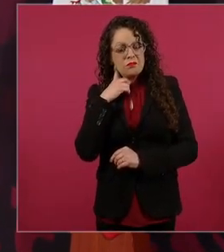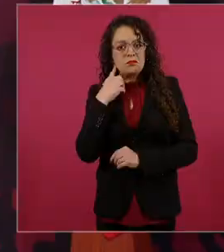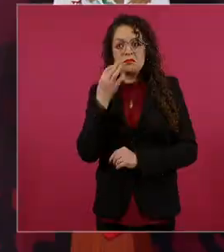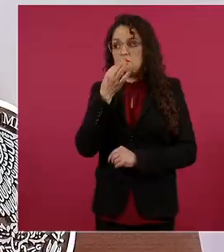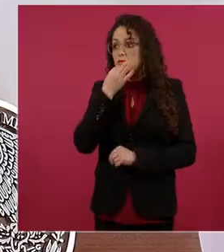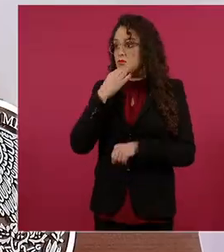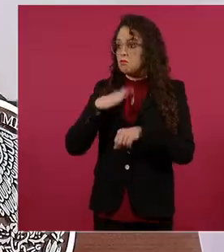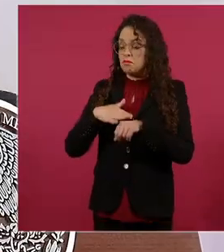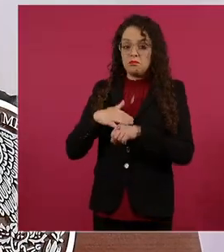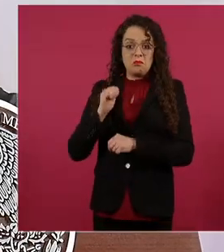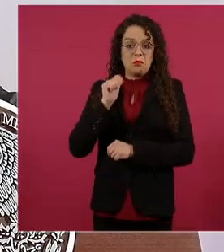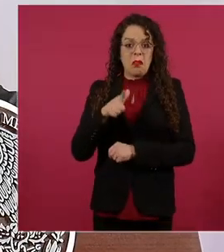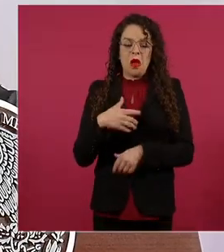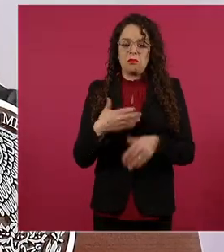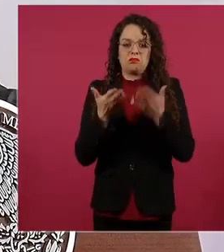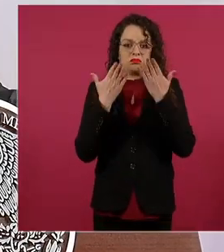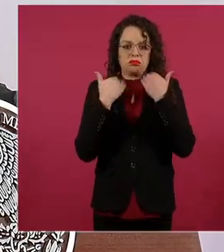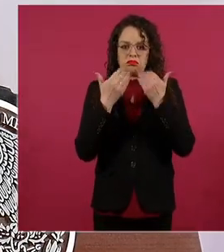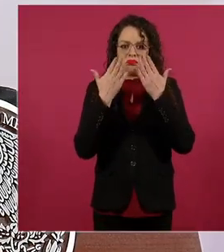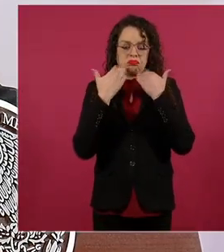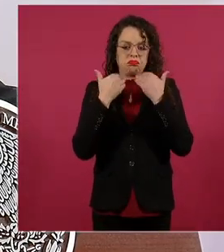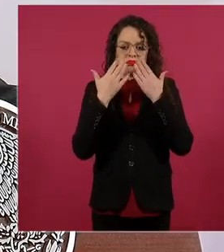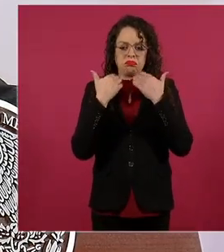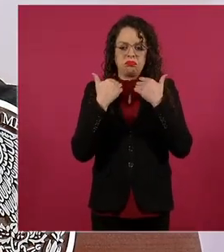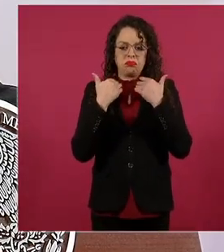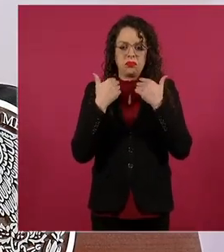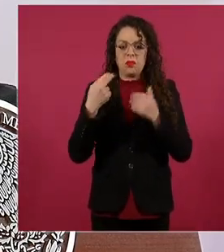no ya incluso ya terminamos